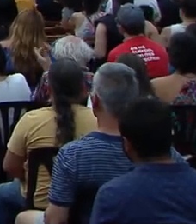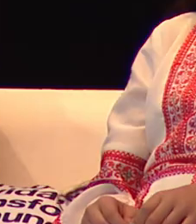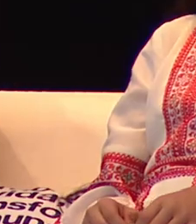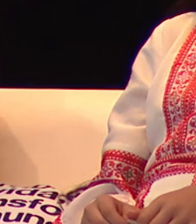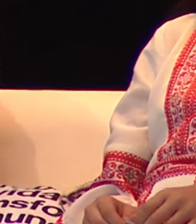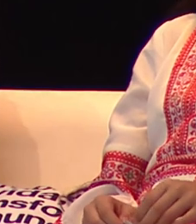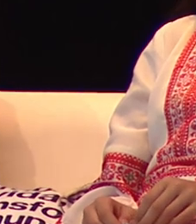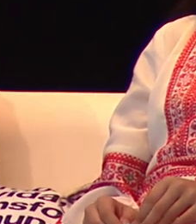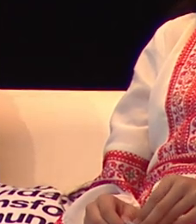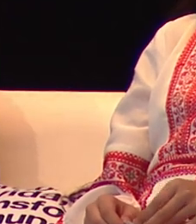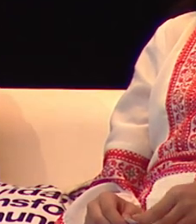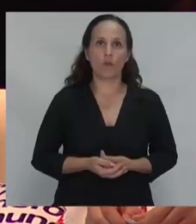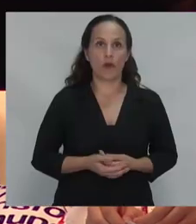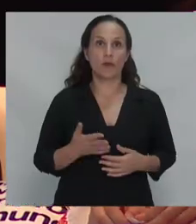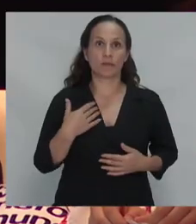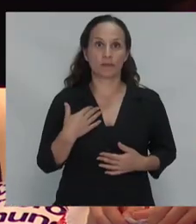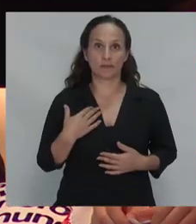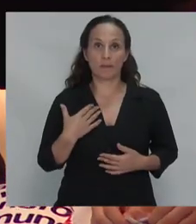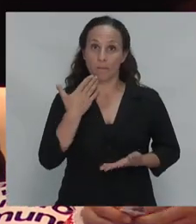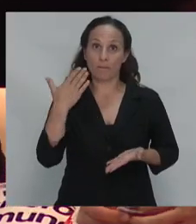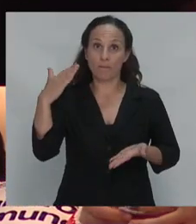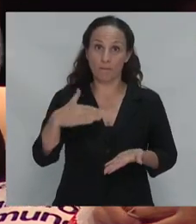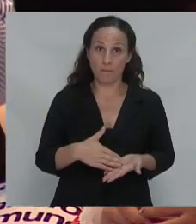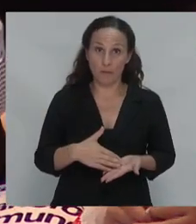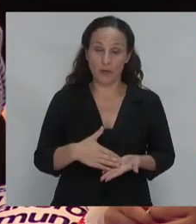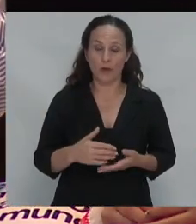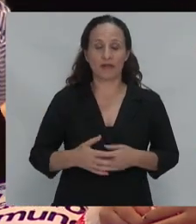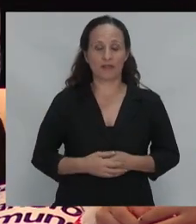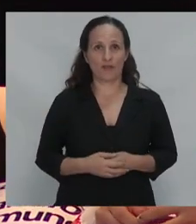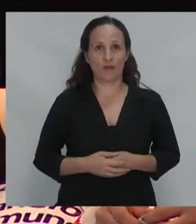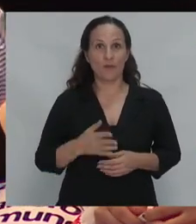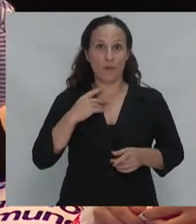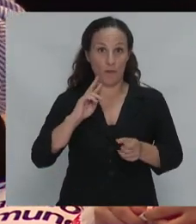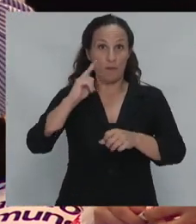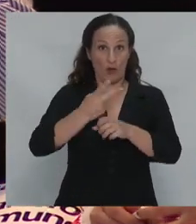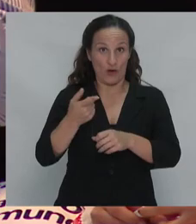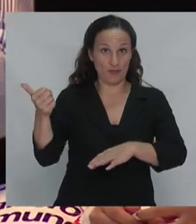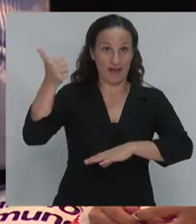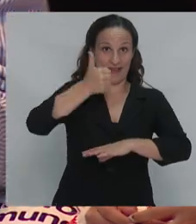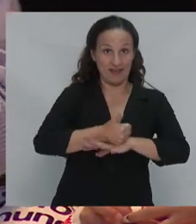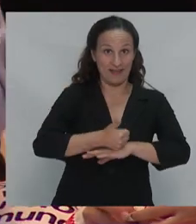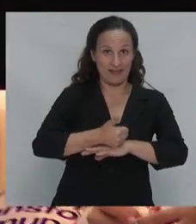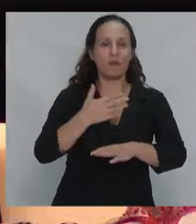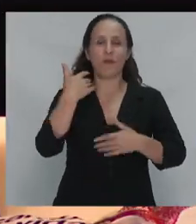une promesse. La prochaine fois que je viendrai à vos réunions, je parlerai espagnol.